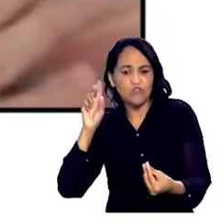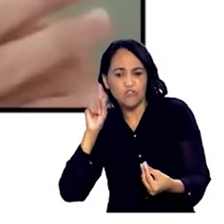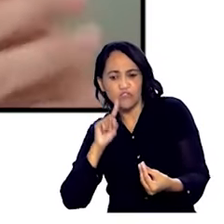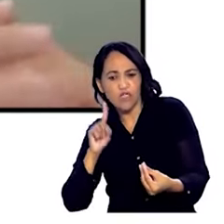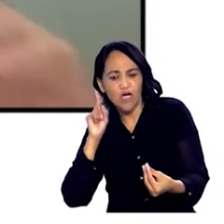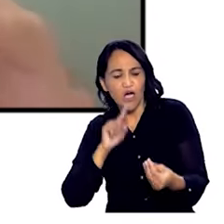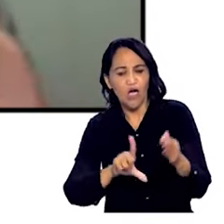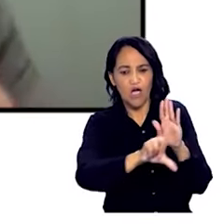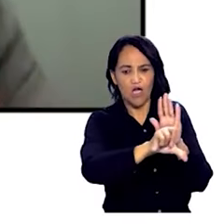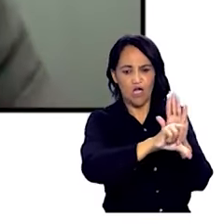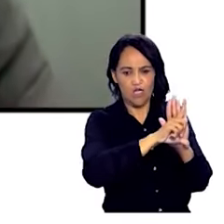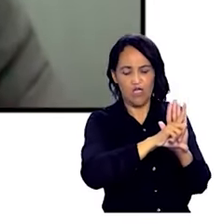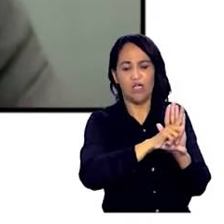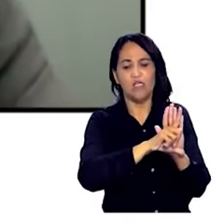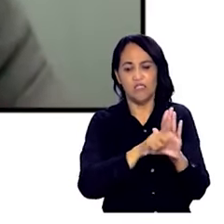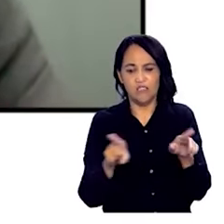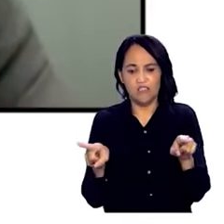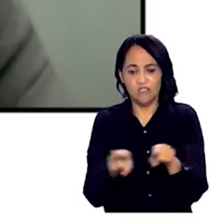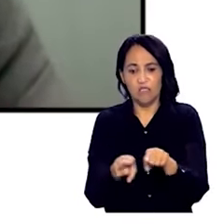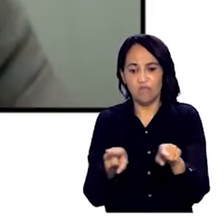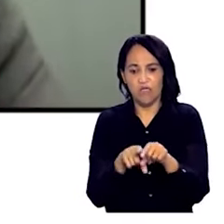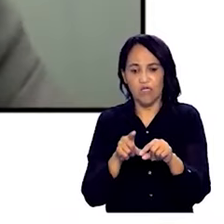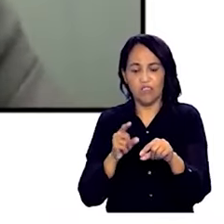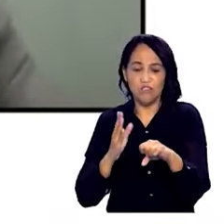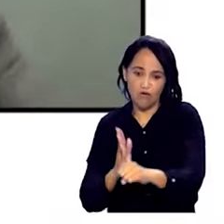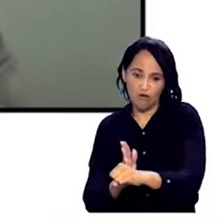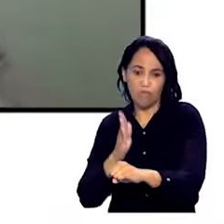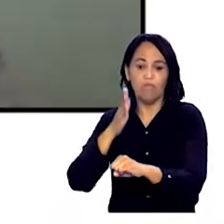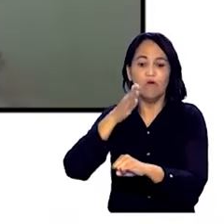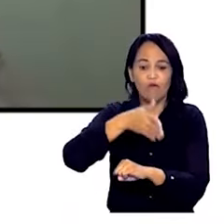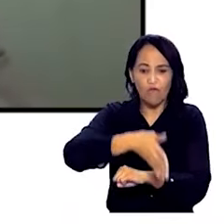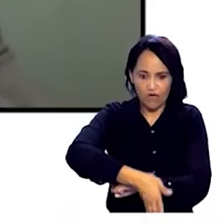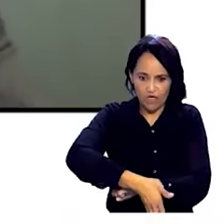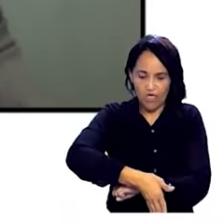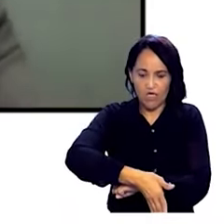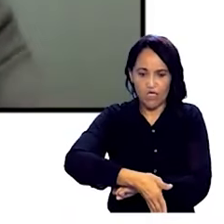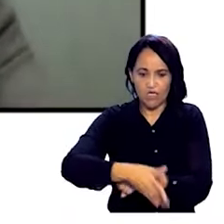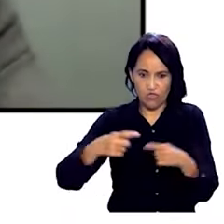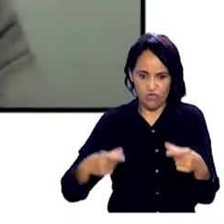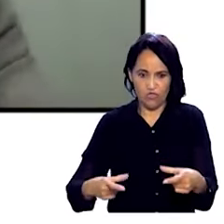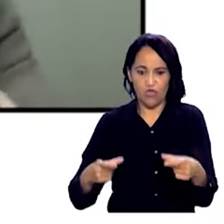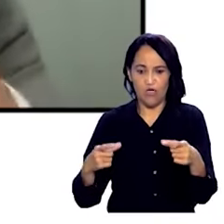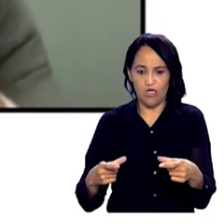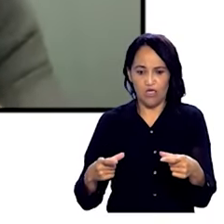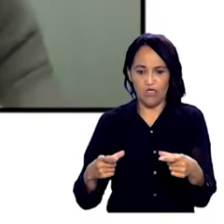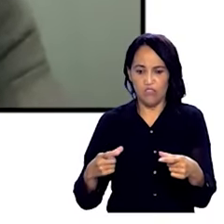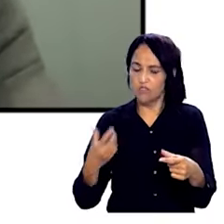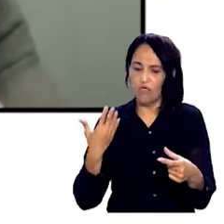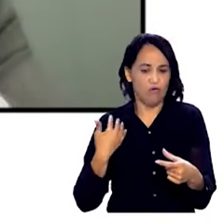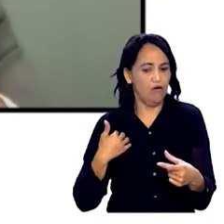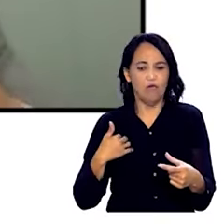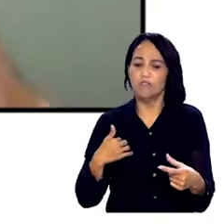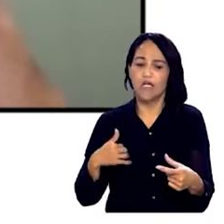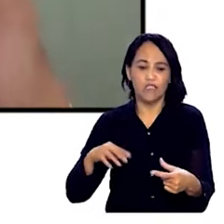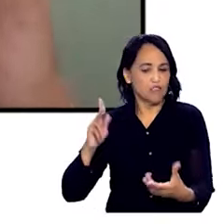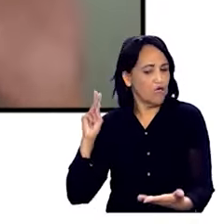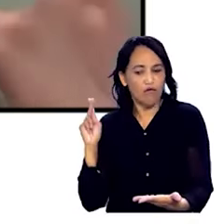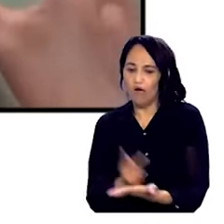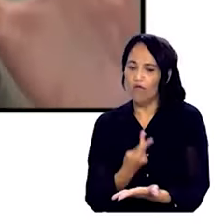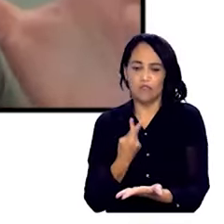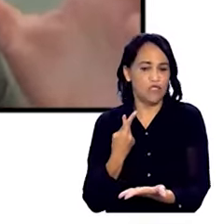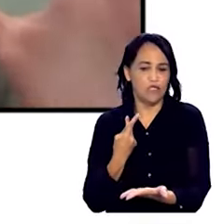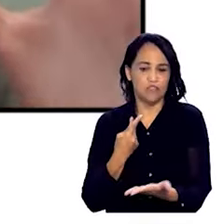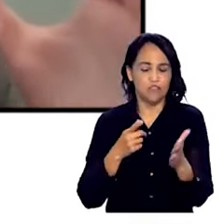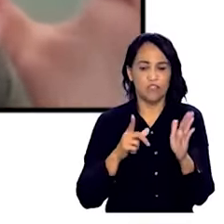los estados locales no sucede esto en Argentina lases de fondos Son dictadas por el congreso de la nación Pero Son